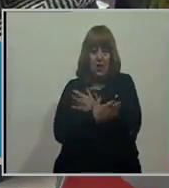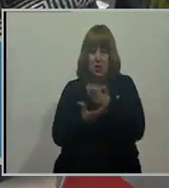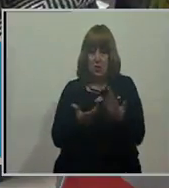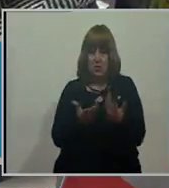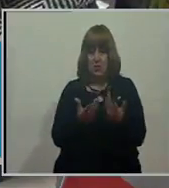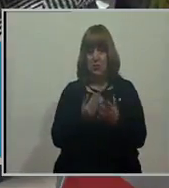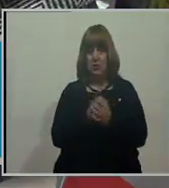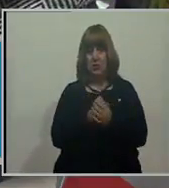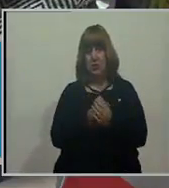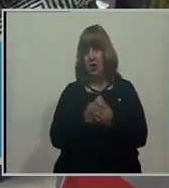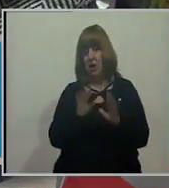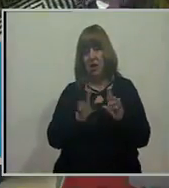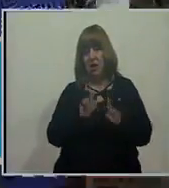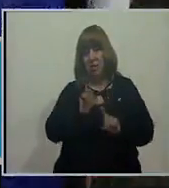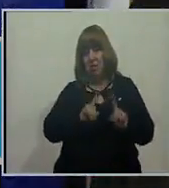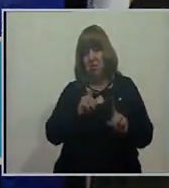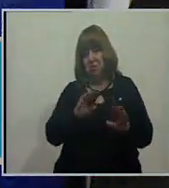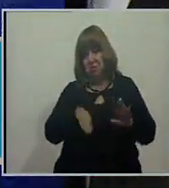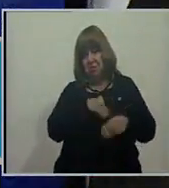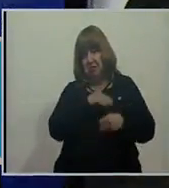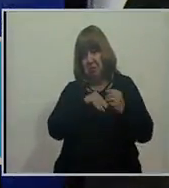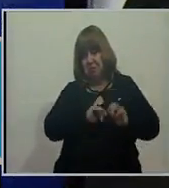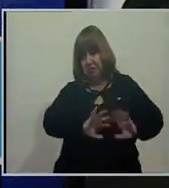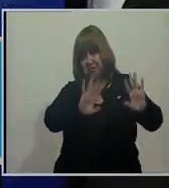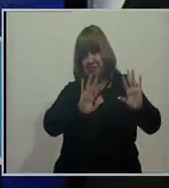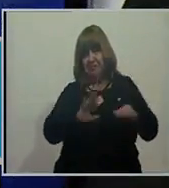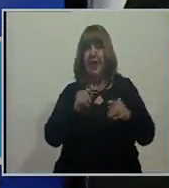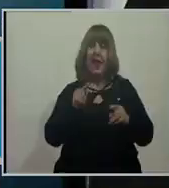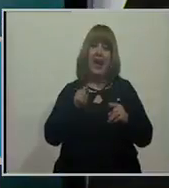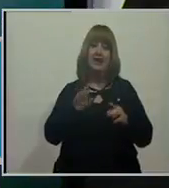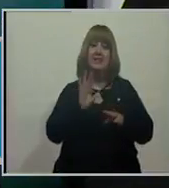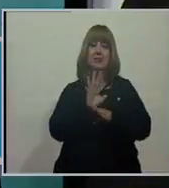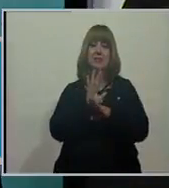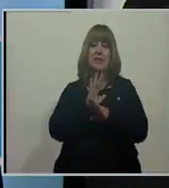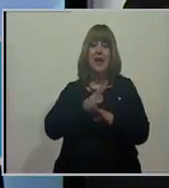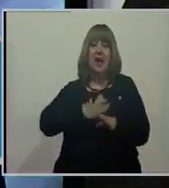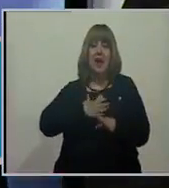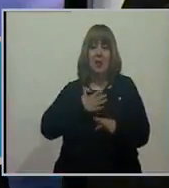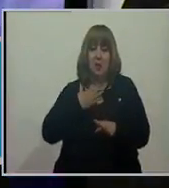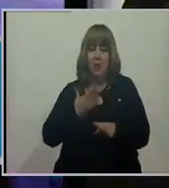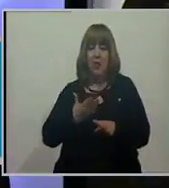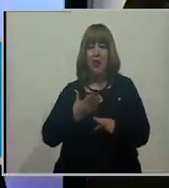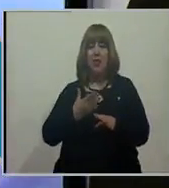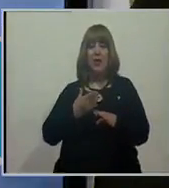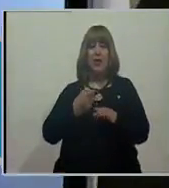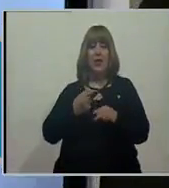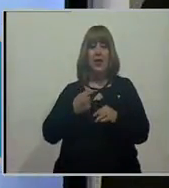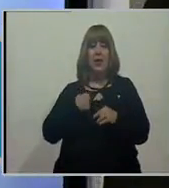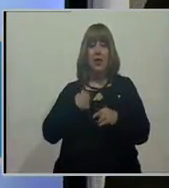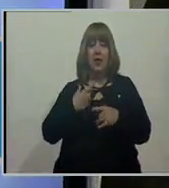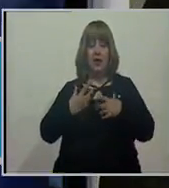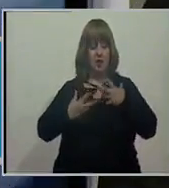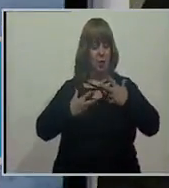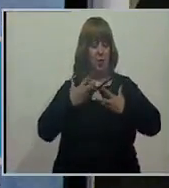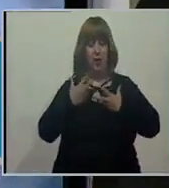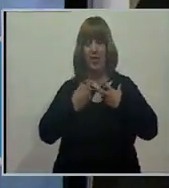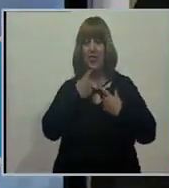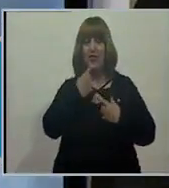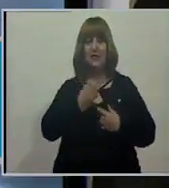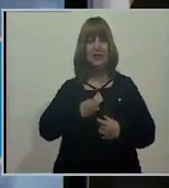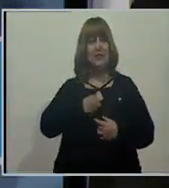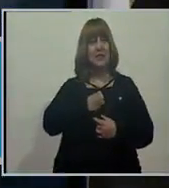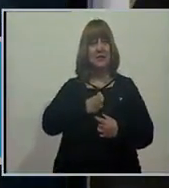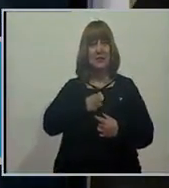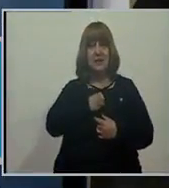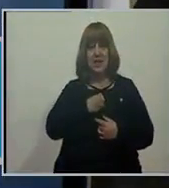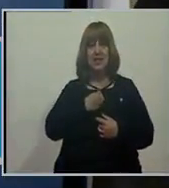Seguro, sí, con eso se logra mucho, mucho, que logren abrir su expresión, expresar lo que sienten